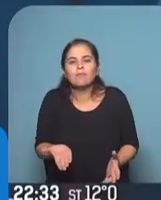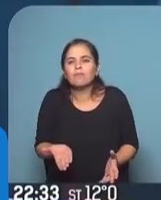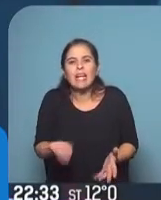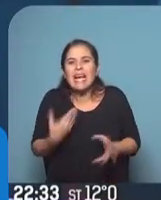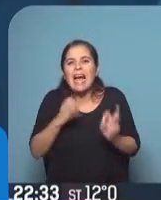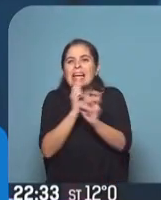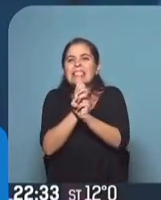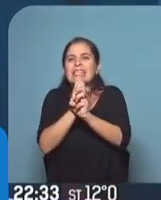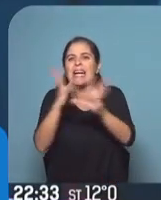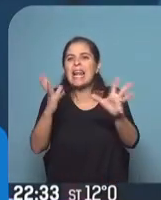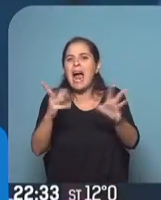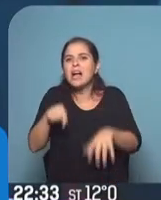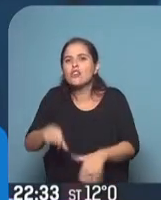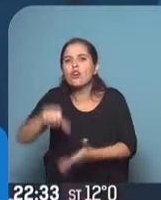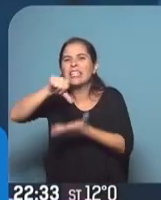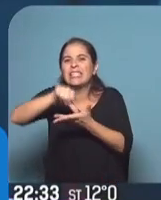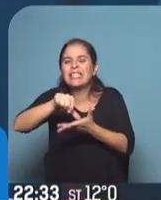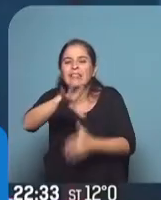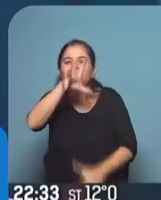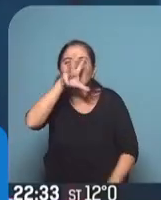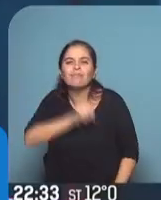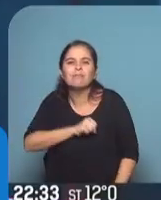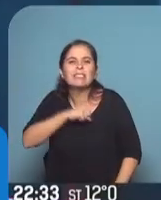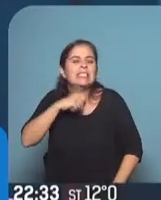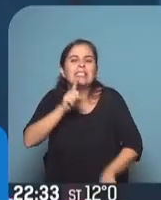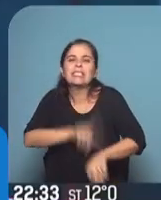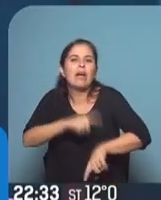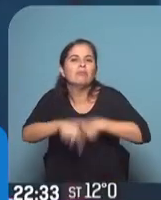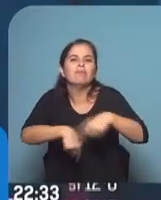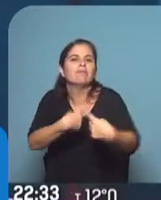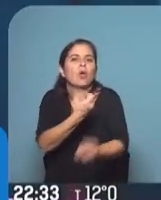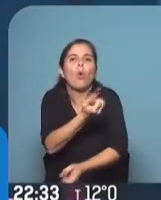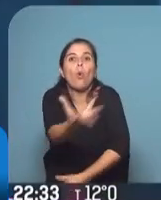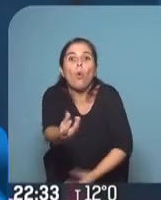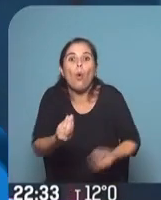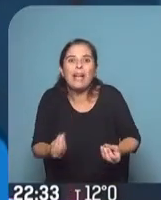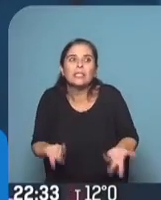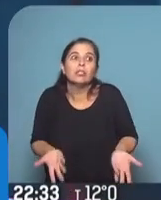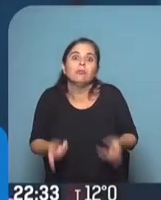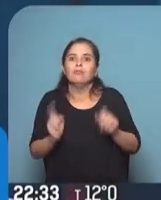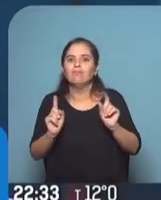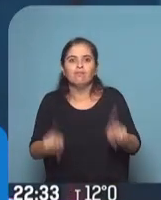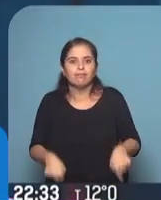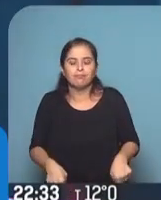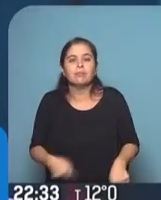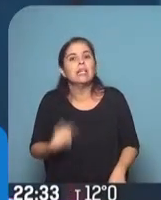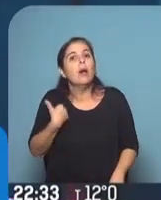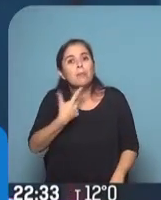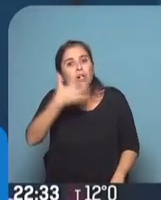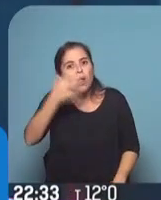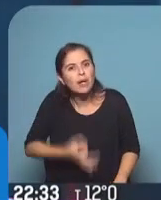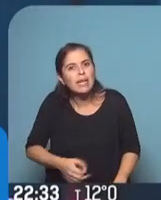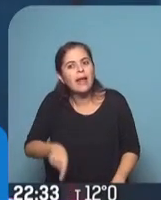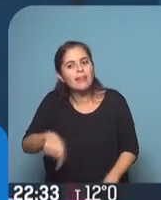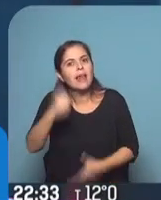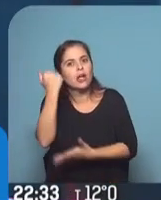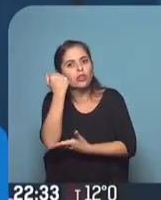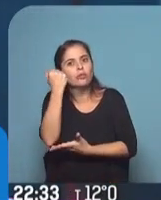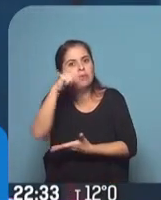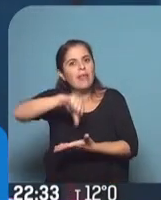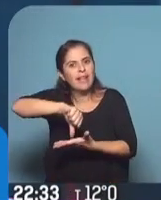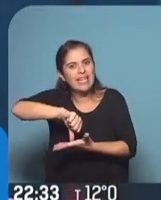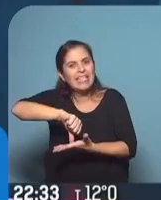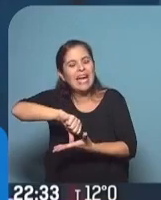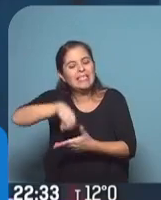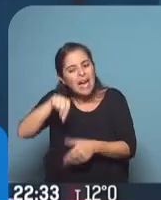cuánto tiempo puede soportar. Lo que sí se puede decir es que por primera vez en muchos años la economía iraní está sintiendo realmente las